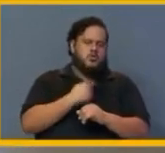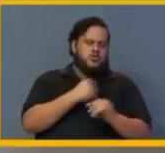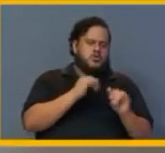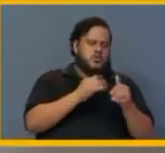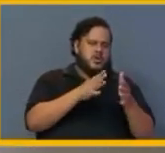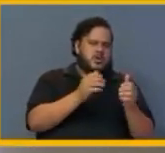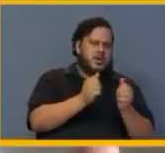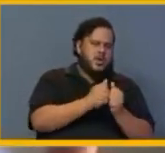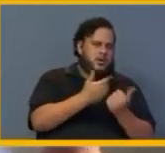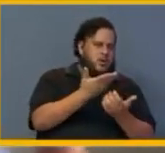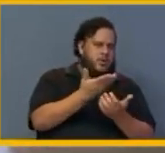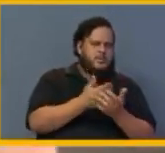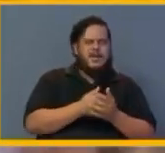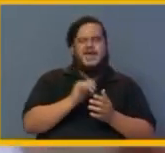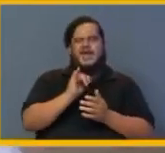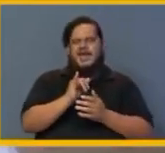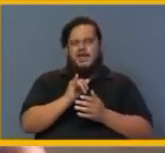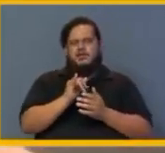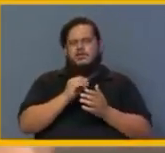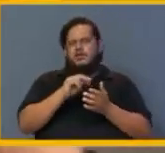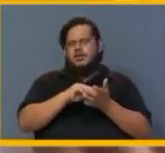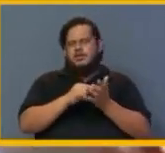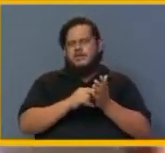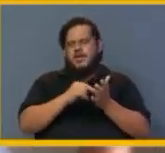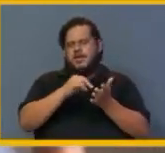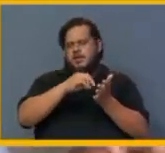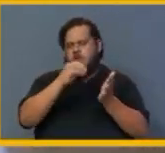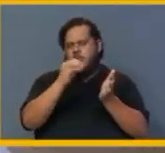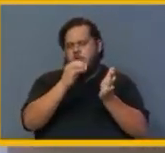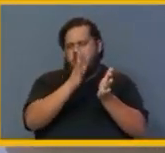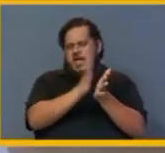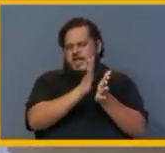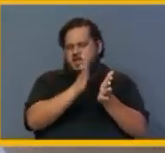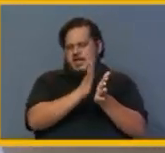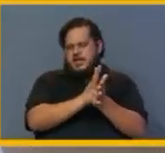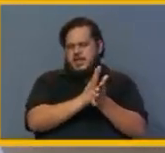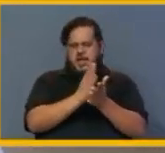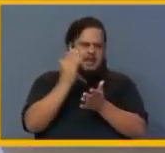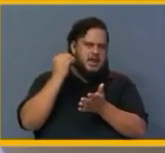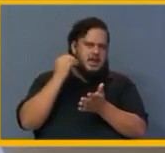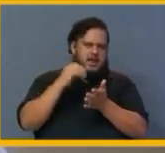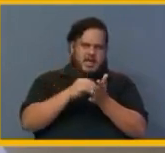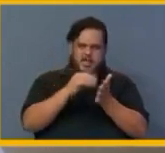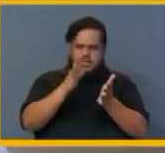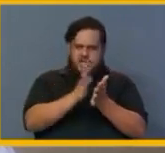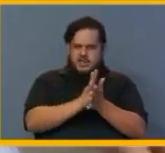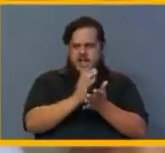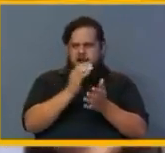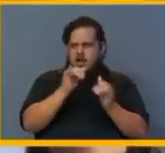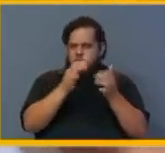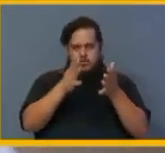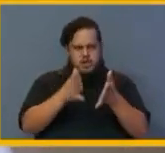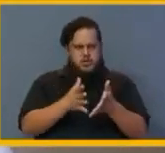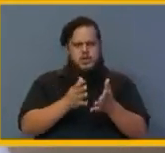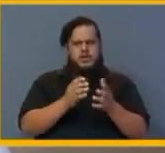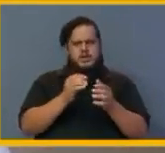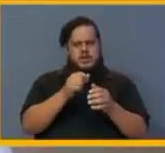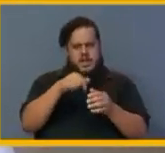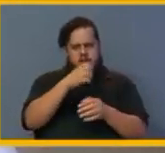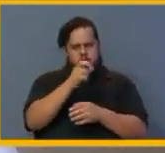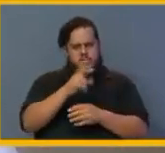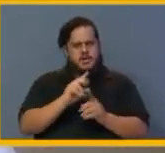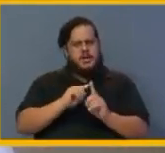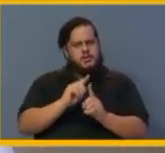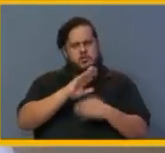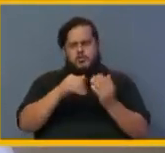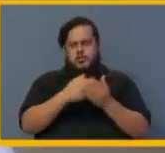es etiquetar a los jugadores de Costa Rica, que también son muy inteligentes, son jugadores profesionales, son